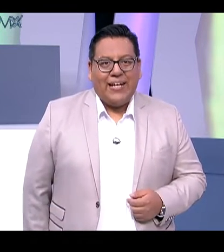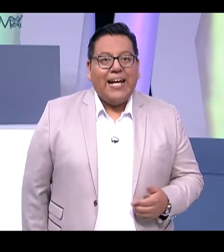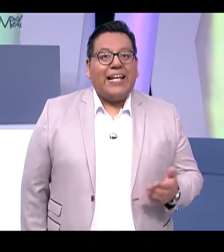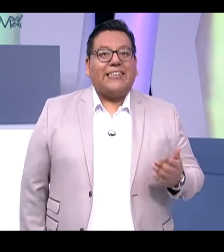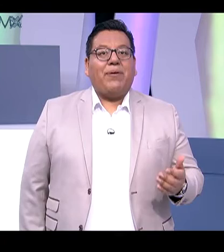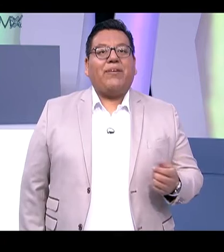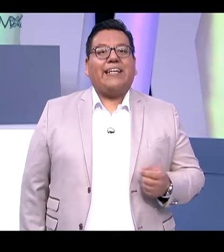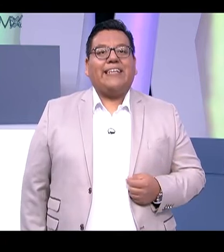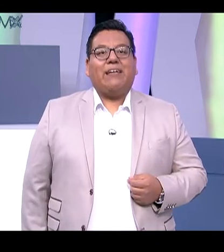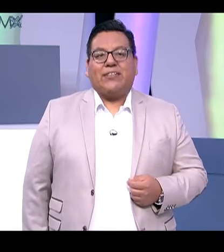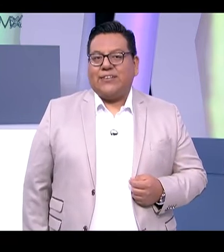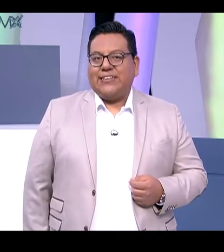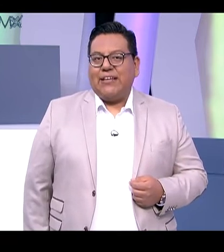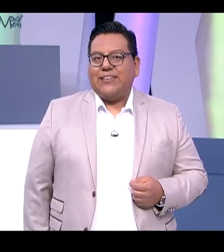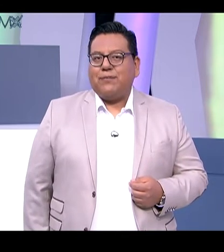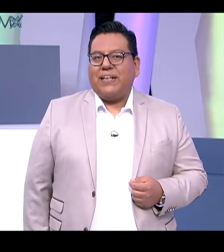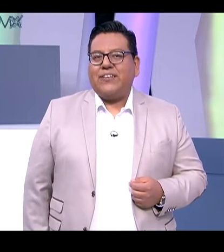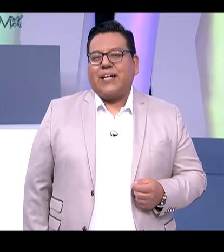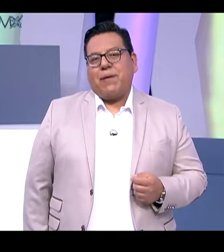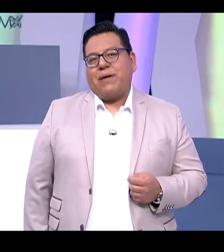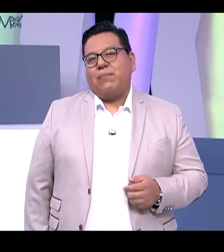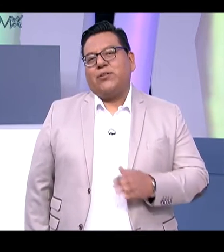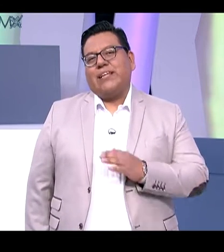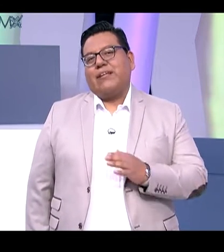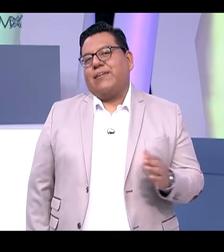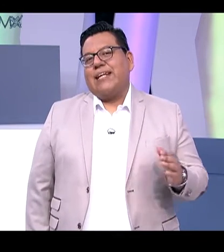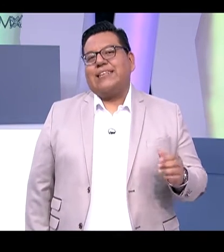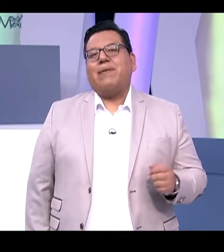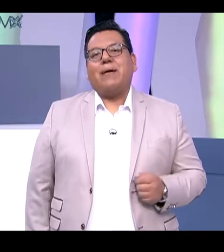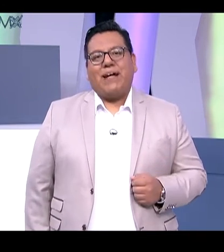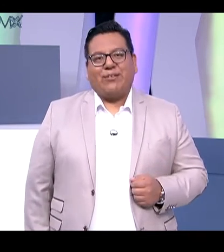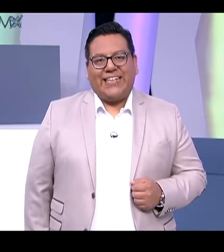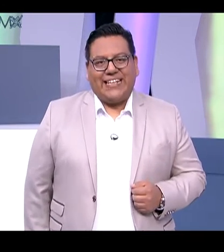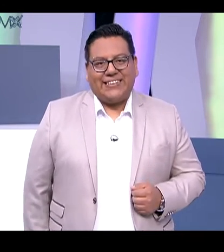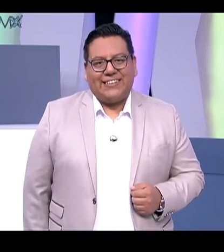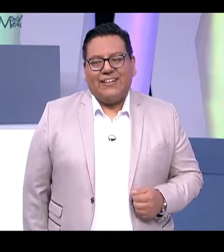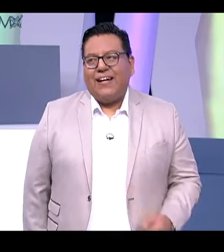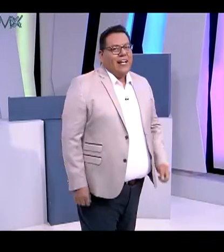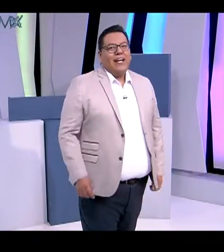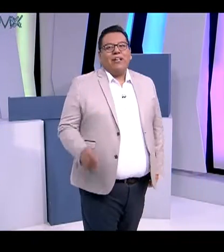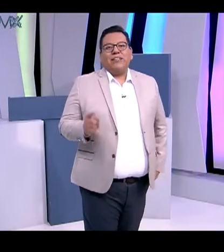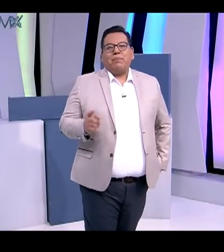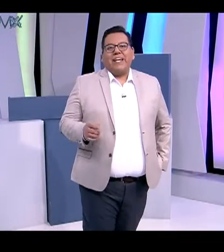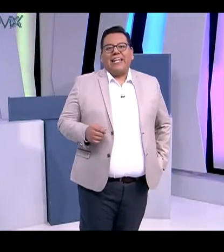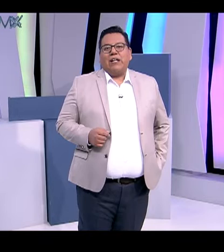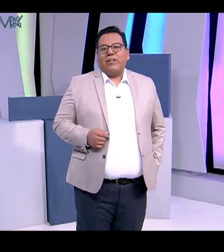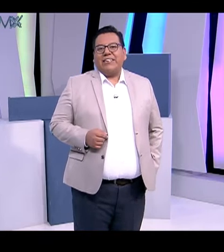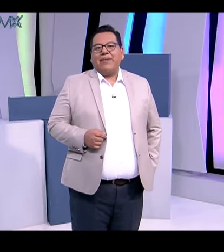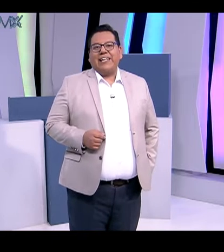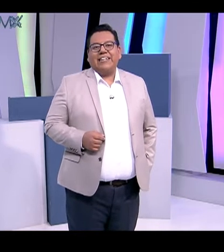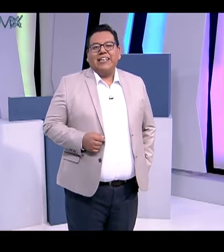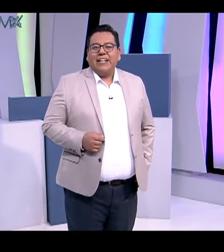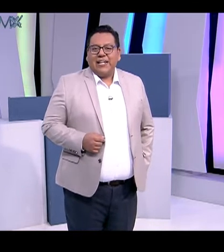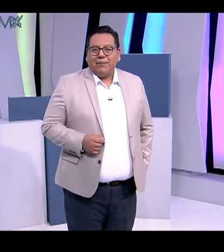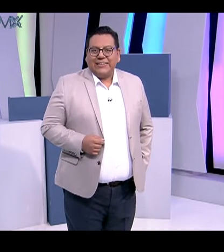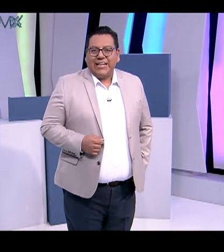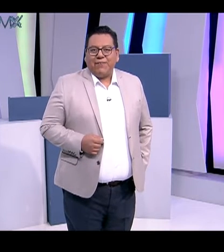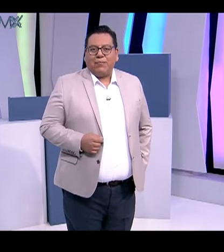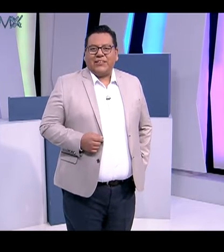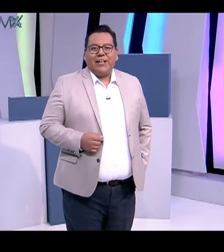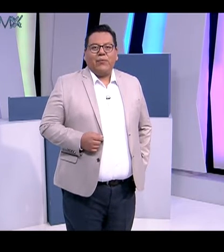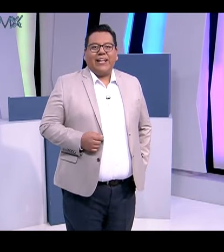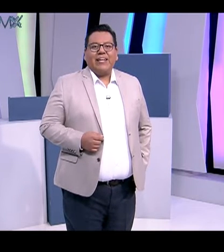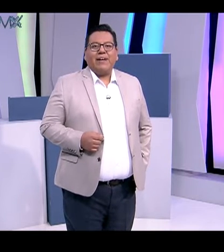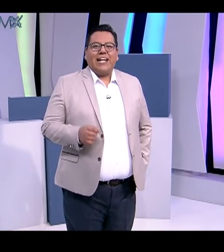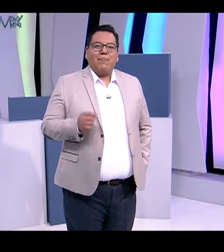cultura. Les invito a que sigan nuestros distintos espacios que preparamos durante toda la semana para ustedes. No se pierdan de lunes a viernes la revista